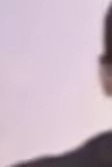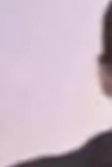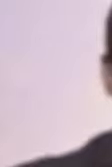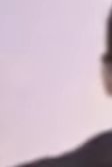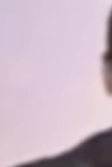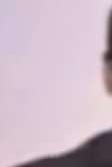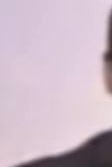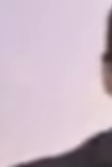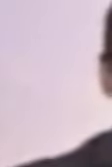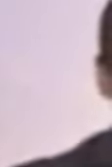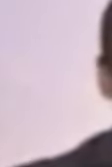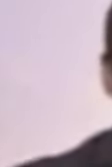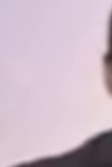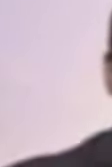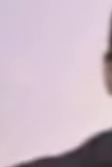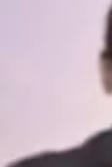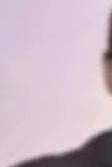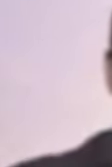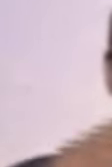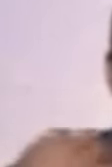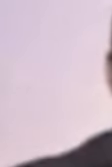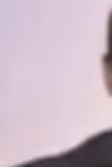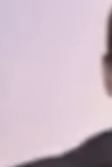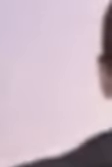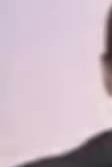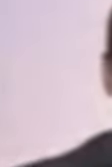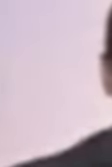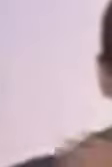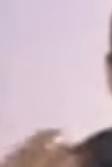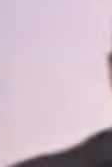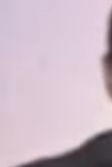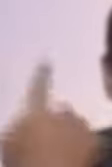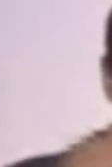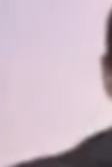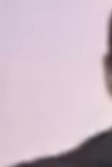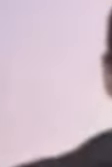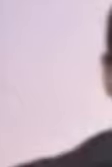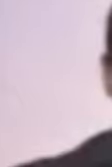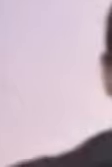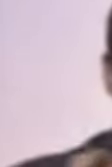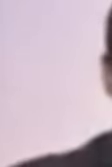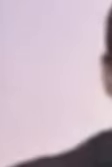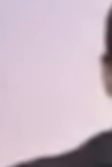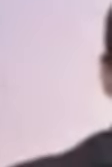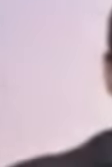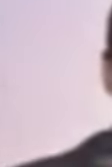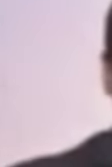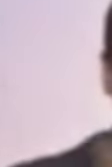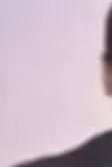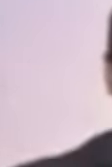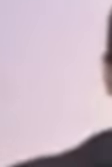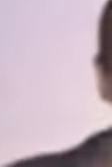constituyente. Y más temprano que tarde, se logrará un nuevo pacto social que permitirá que las naciones que conforman este